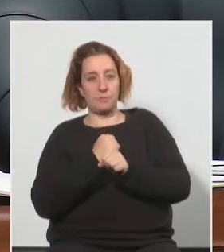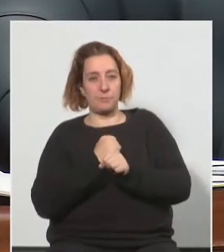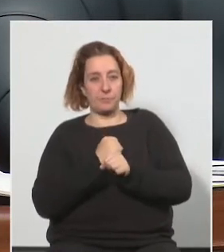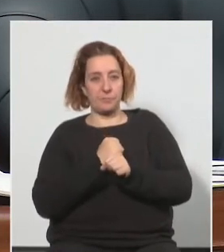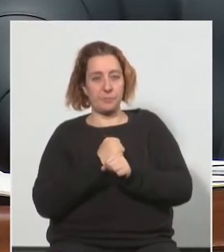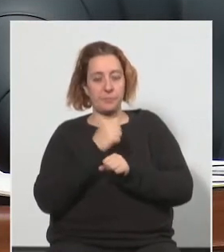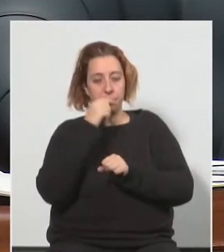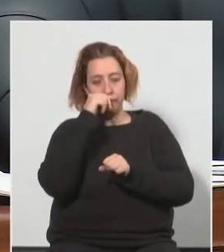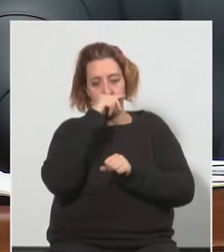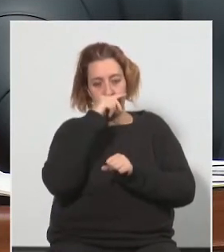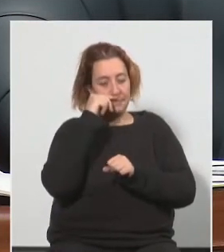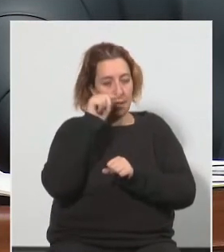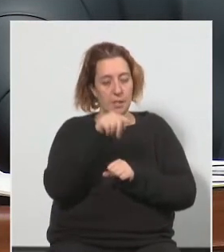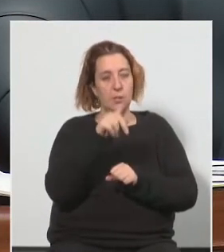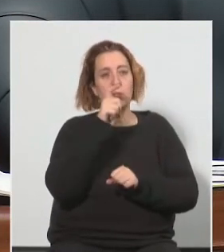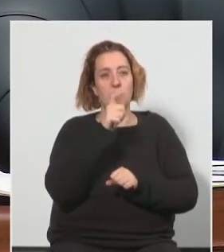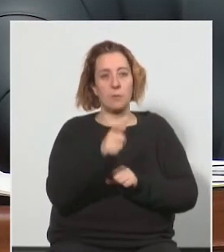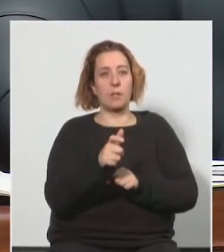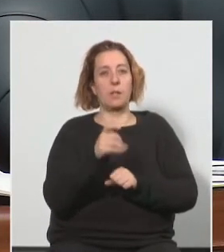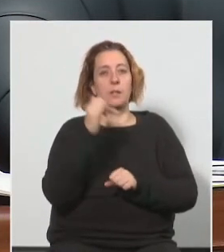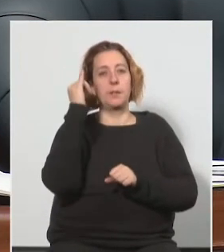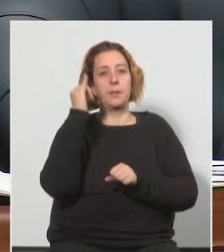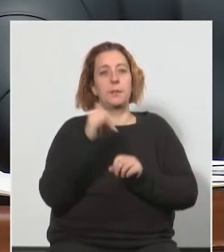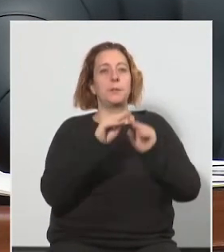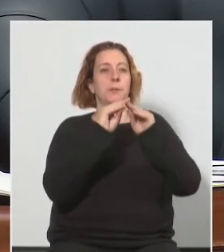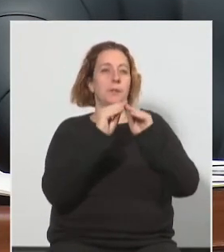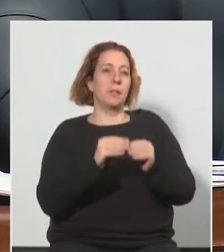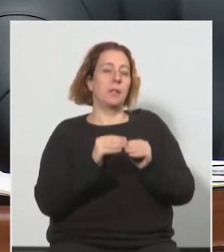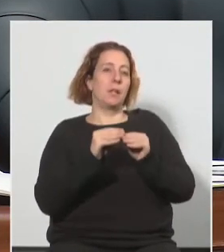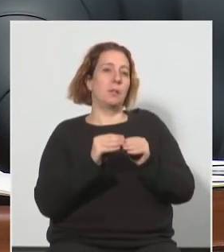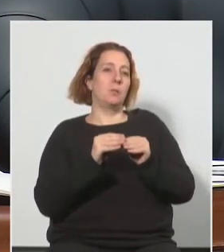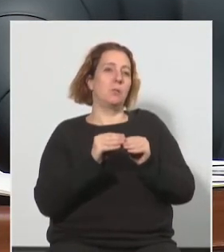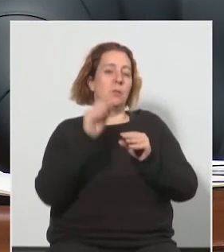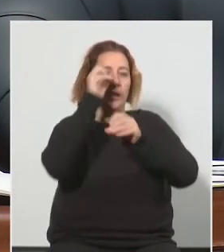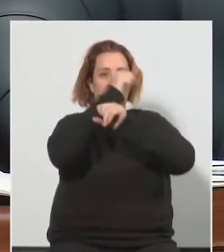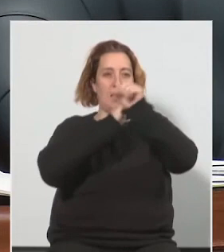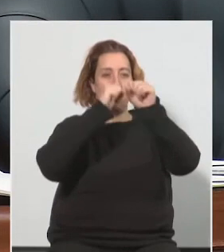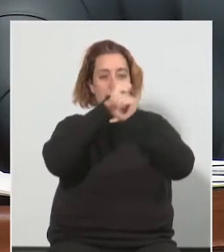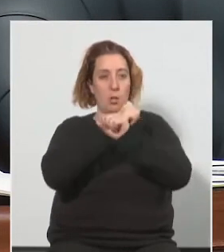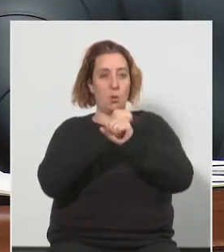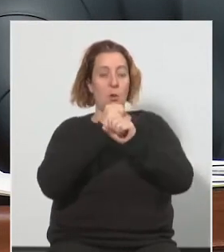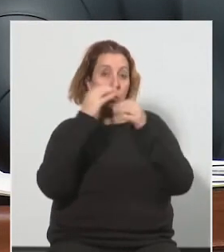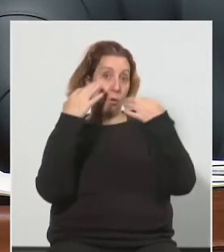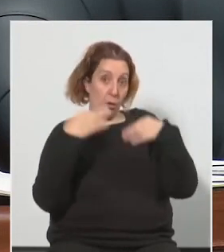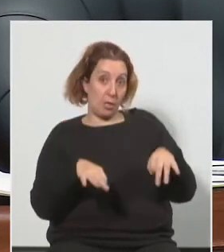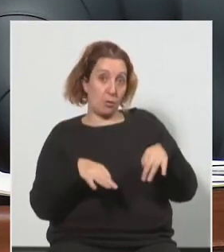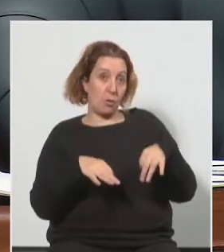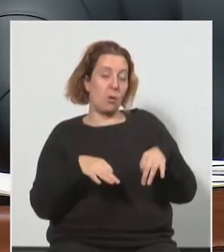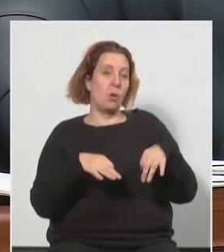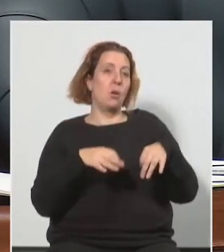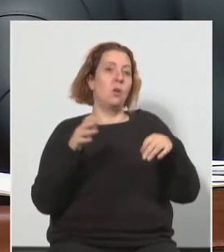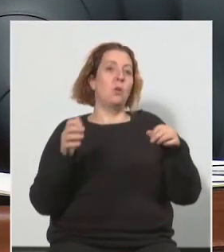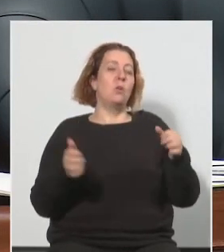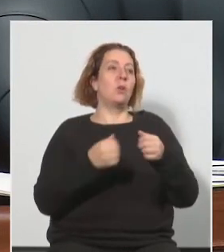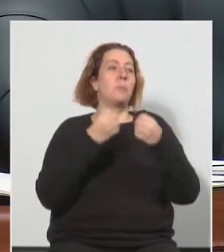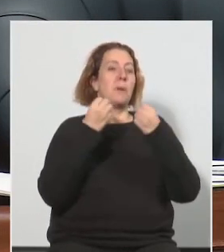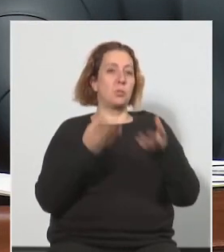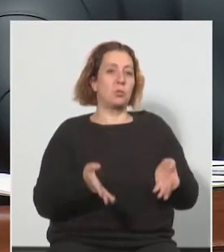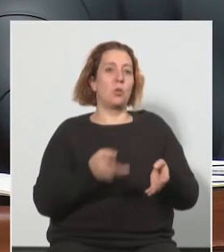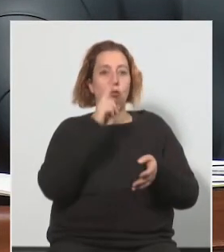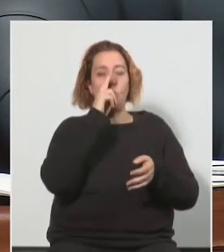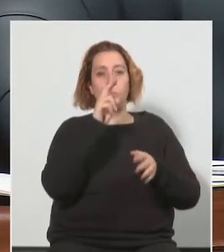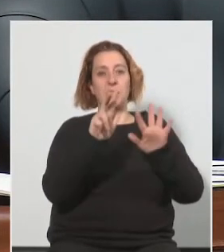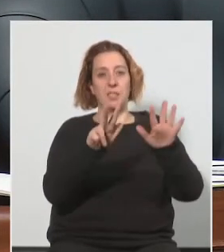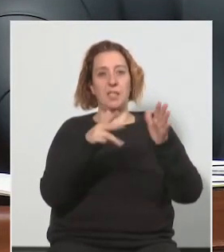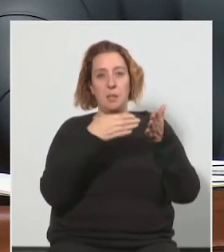0,10%. Esto significa que si el cálculo del ingeniero Putigliano es correcto, lo ocurrido en 2007 en el puerto de